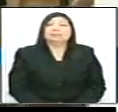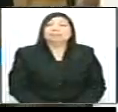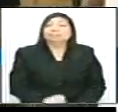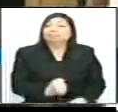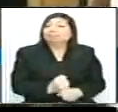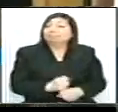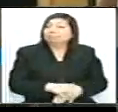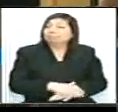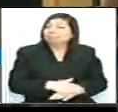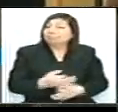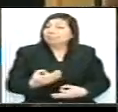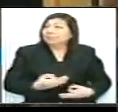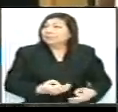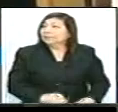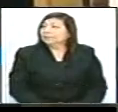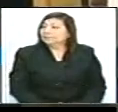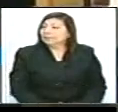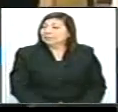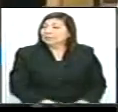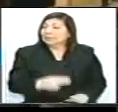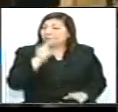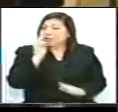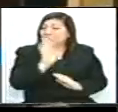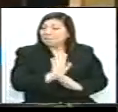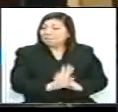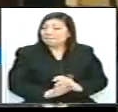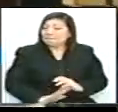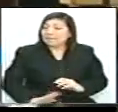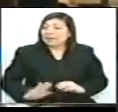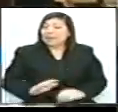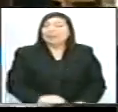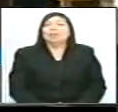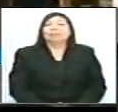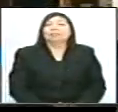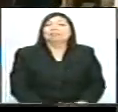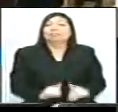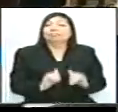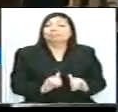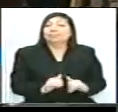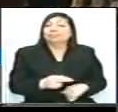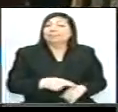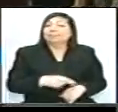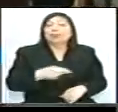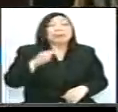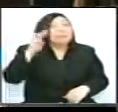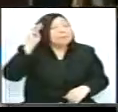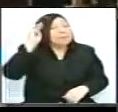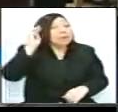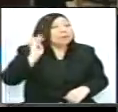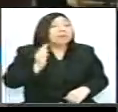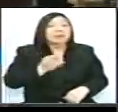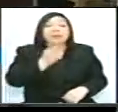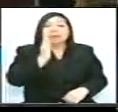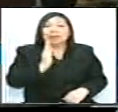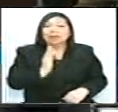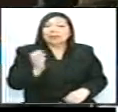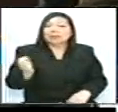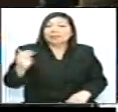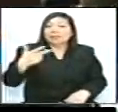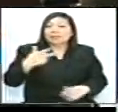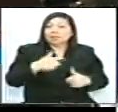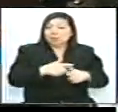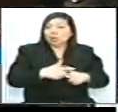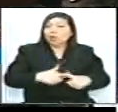ejecución presupuestal a nivel nacional ubica a la región Madre de Dios en el tercer